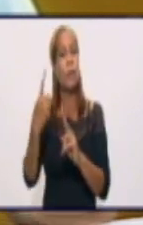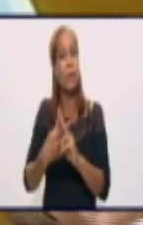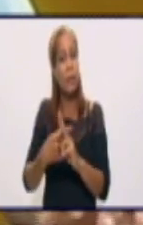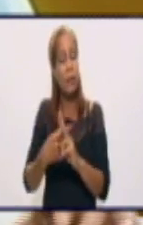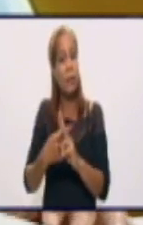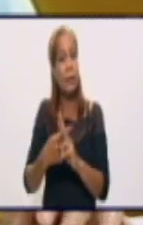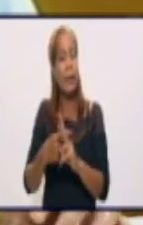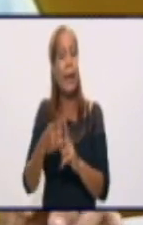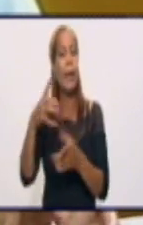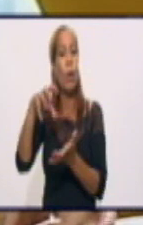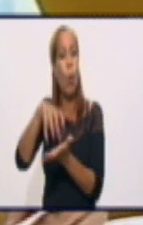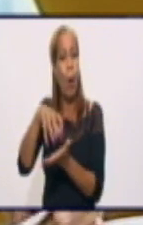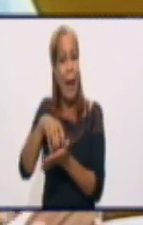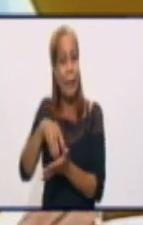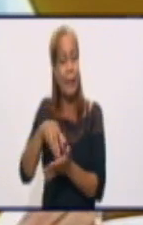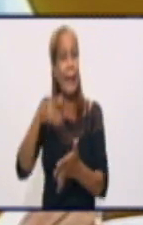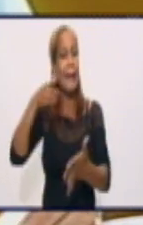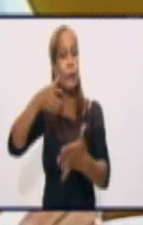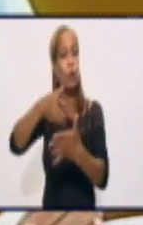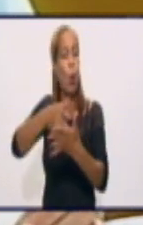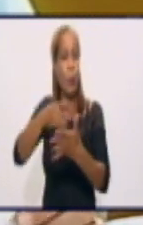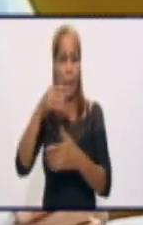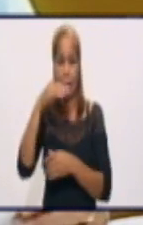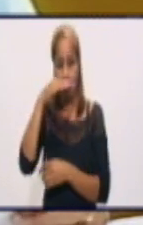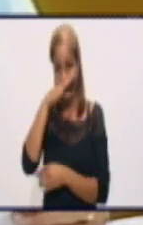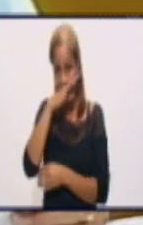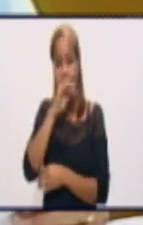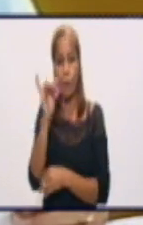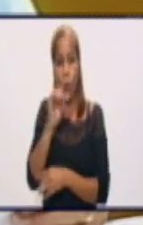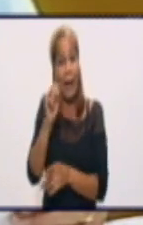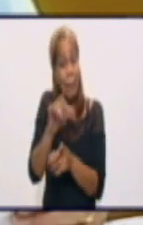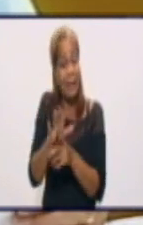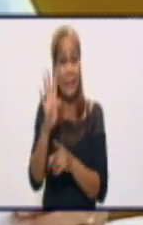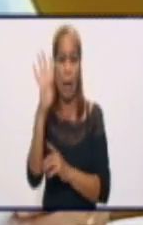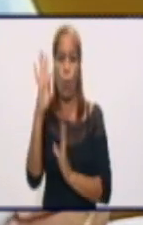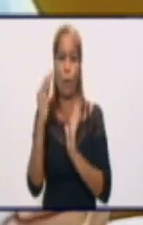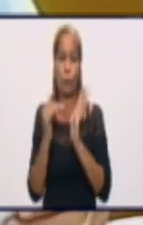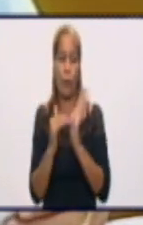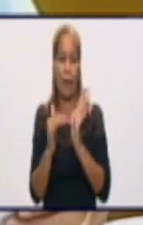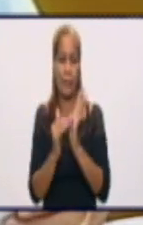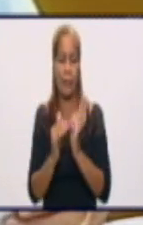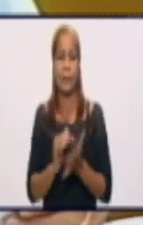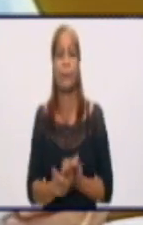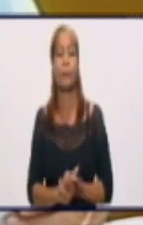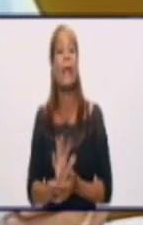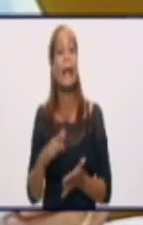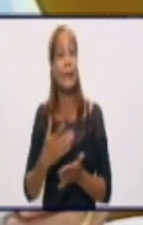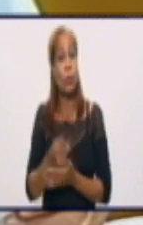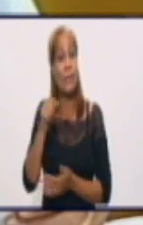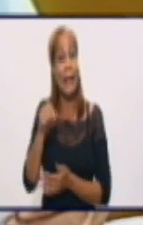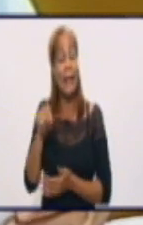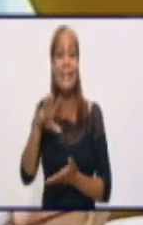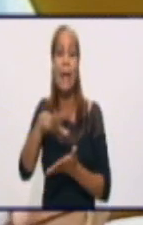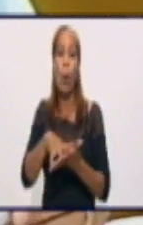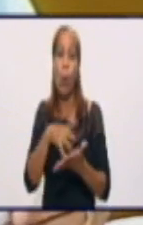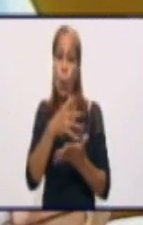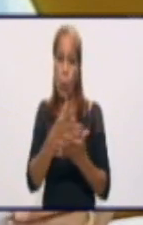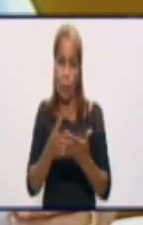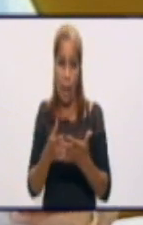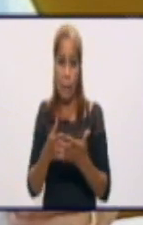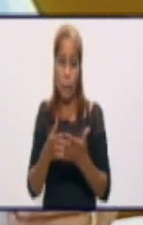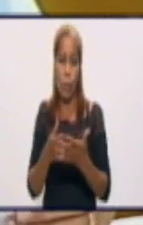y sea que independientemente de la planificación de los bloques que tocan estos circuito en ese horario es que se va a afectar independientemente de cuando le